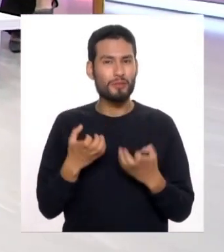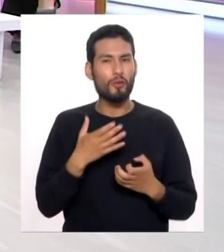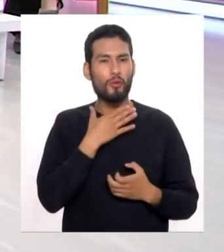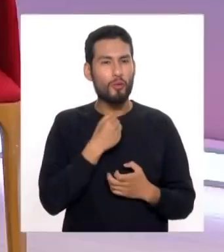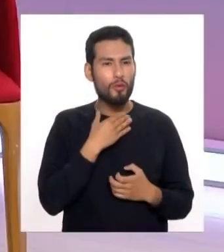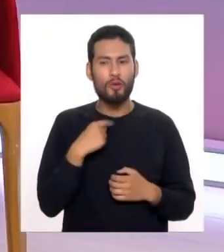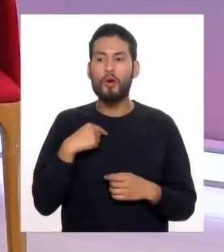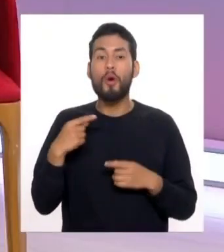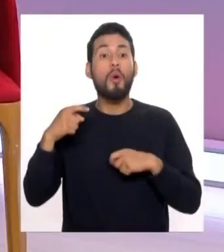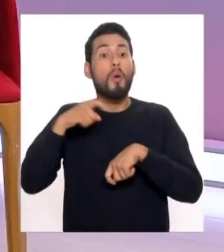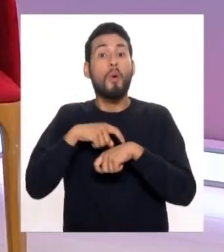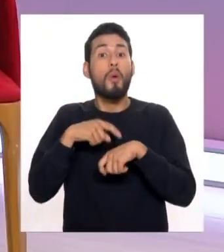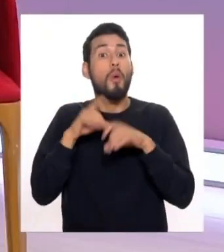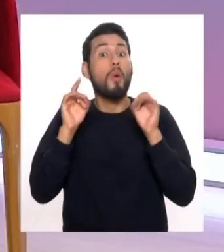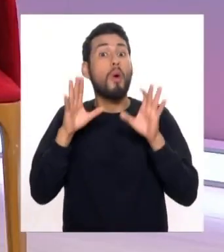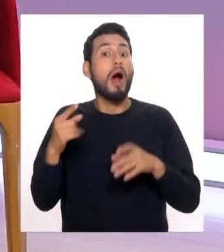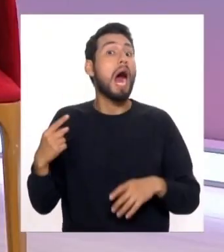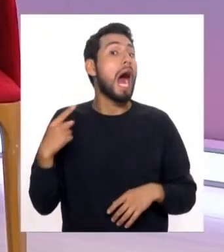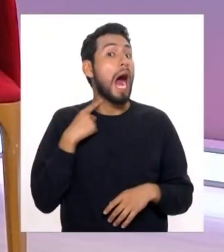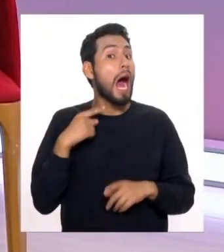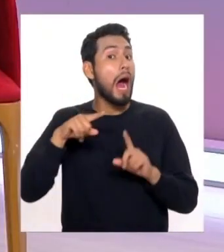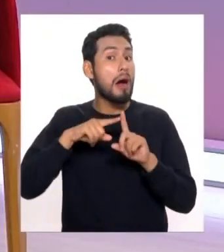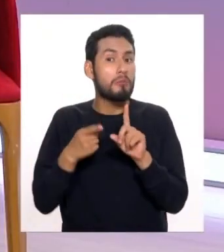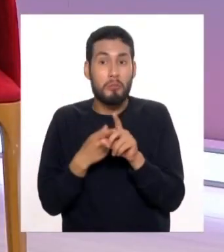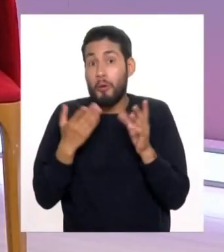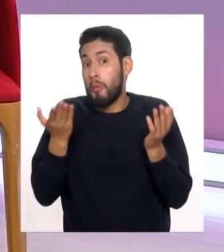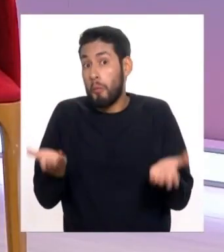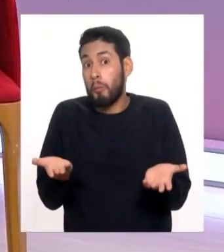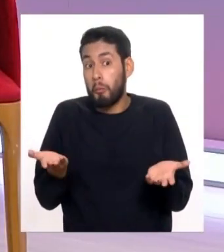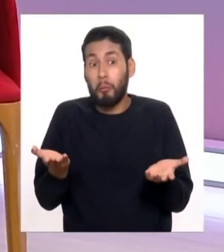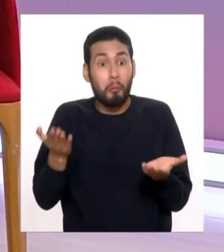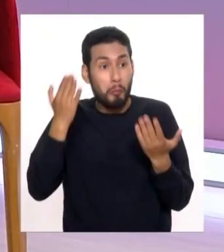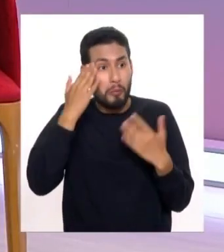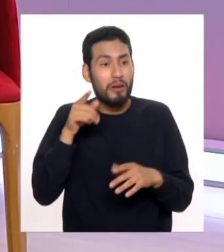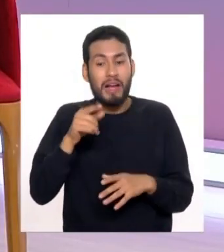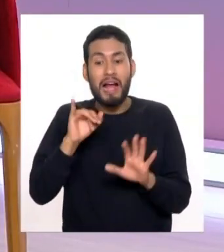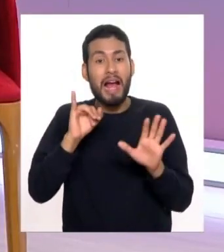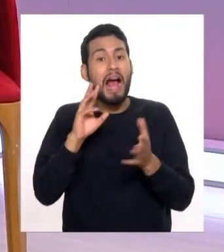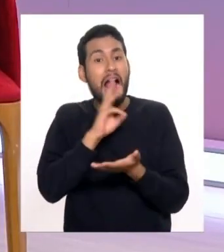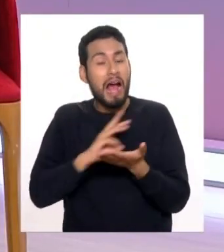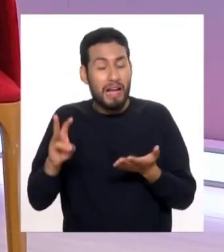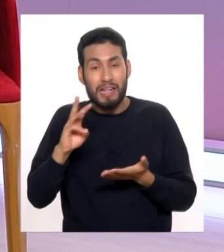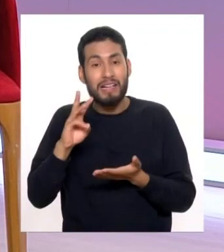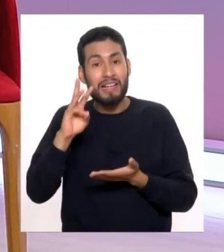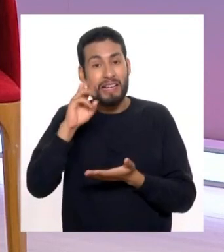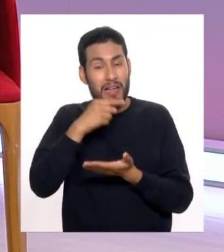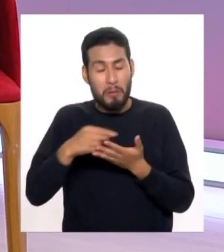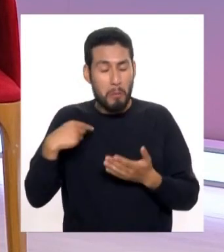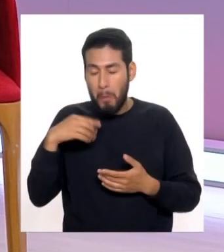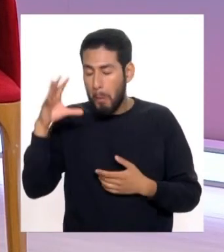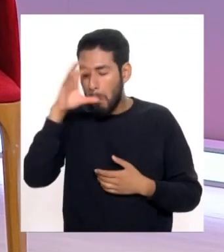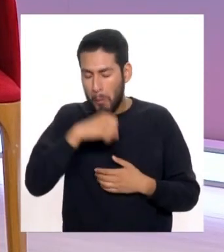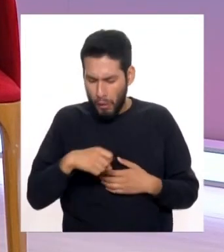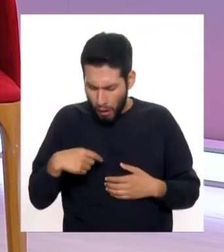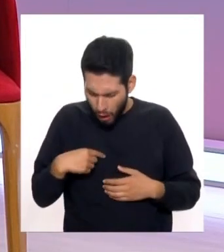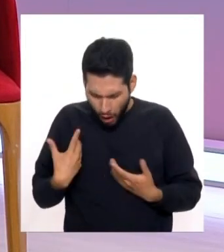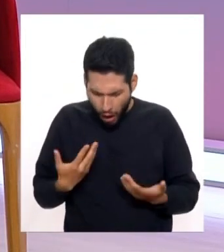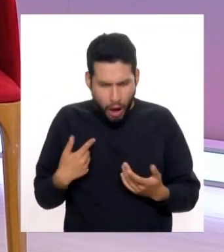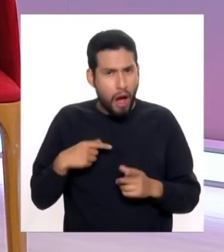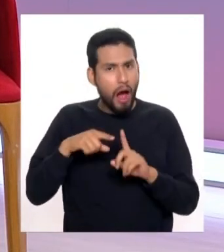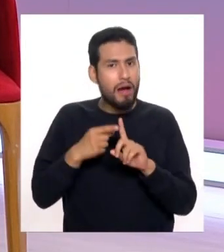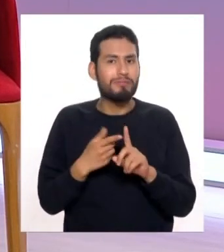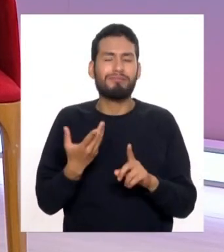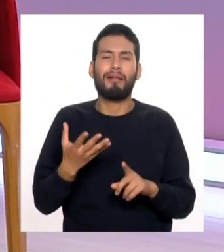qué momento vas a quedar en estado, y de pronto esas primeras 6 semanas, antes de que la mujer se entere que ya está